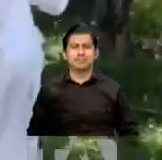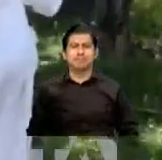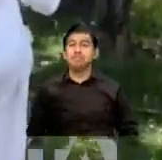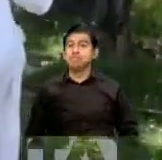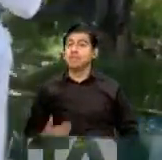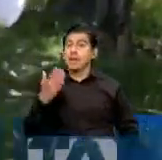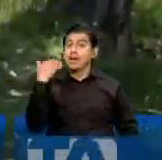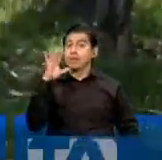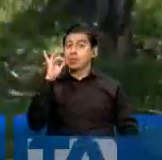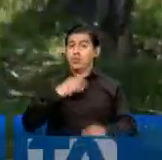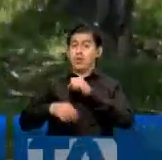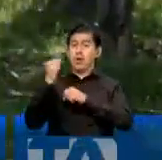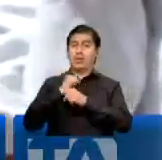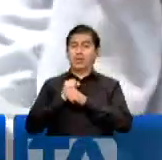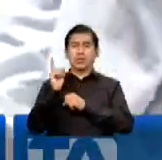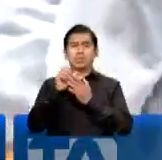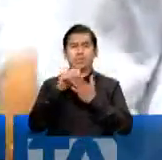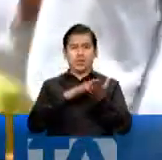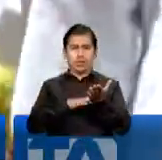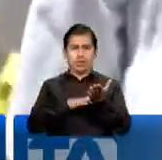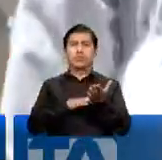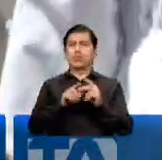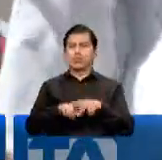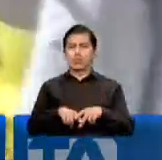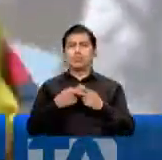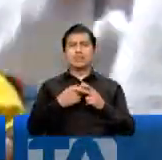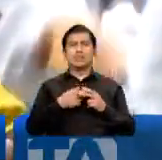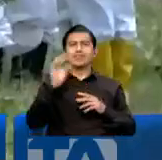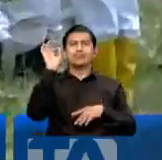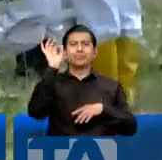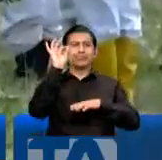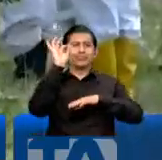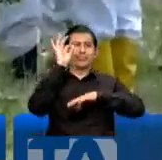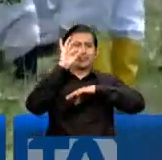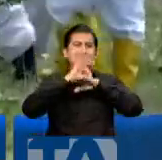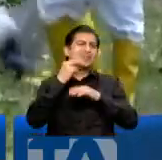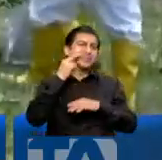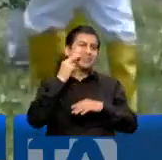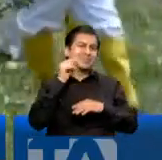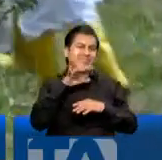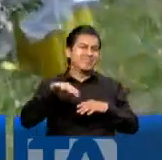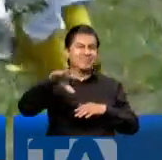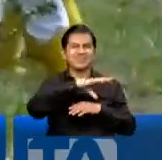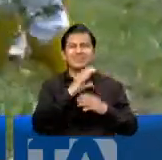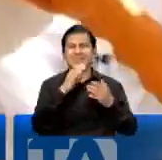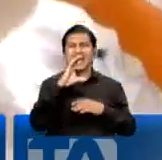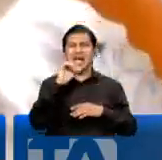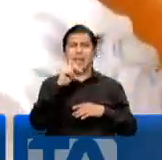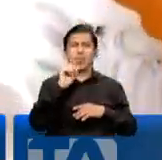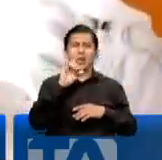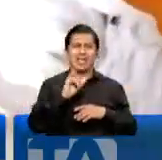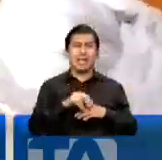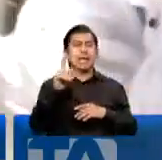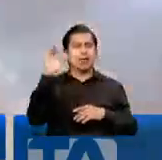Hace 8 años se implementó el proyecto La Ruta de la Miel, que está ubicada en la comunidad del Capulí, a 5 minutos de la ciudad de San Gabriel